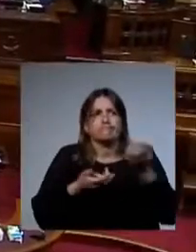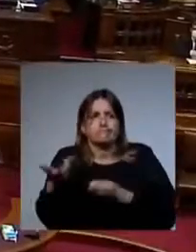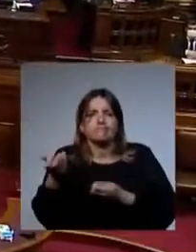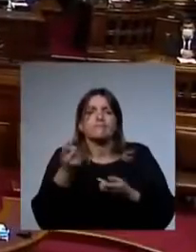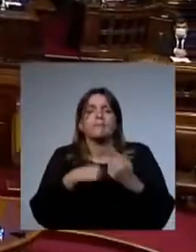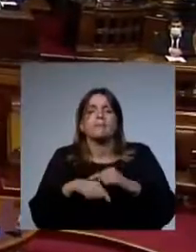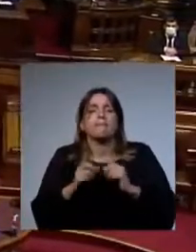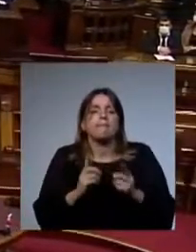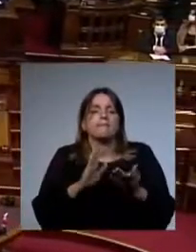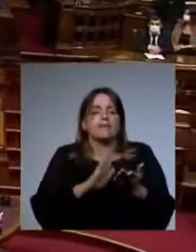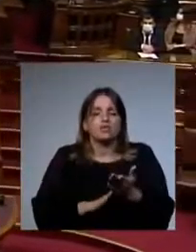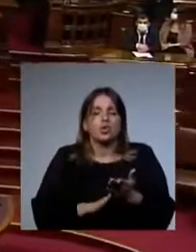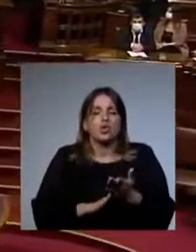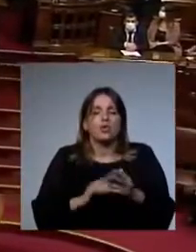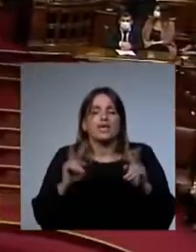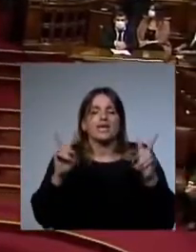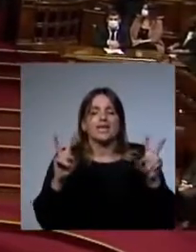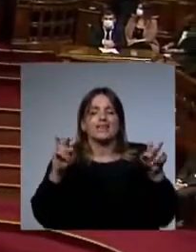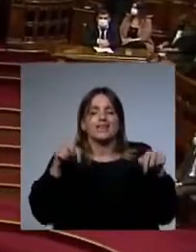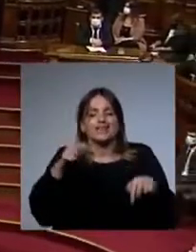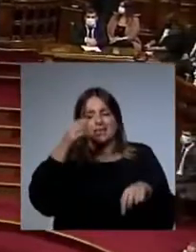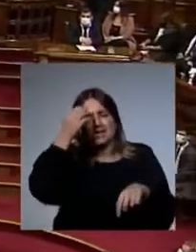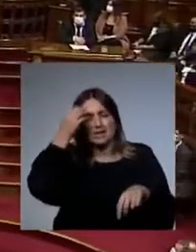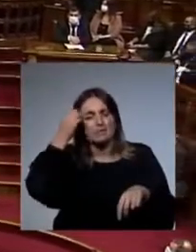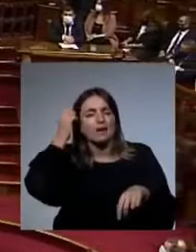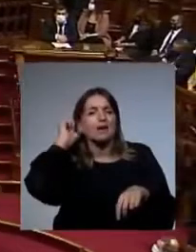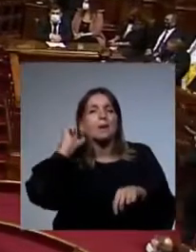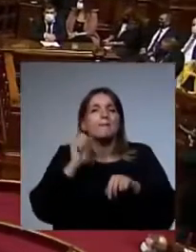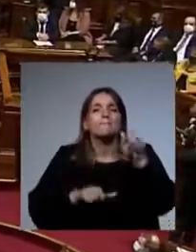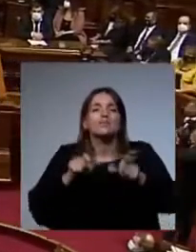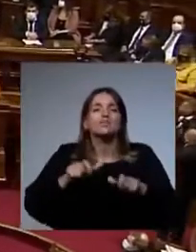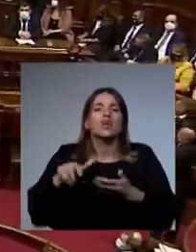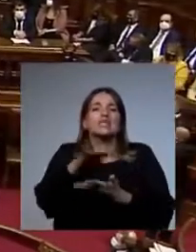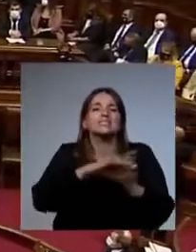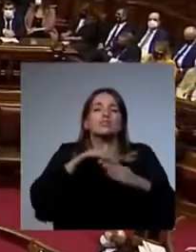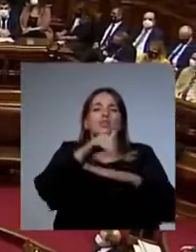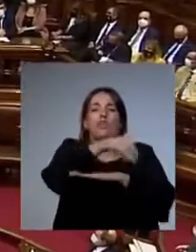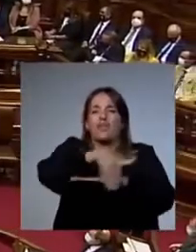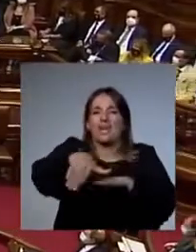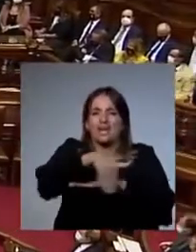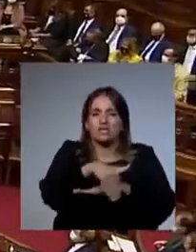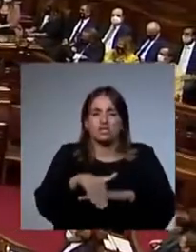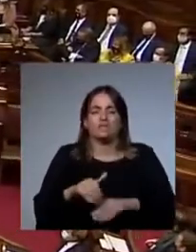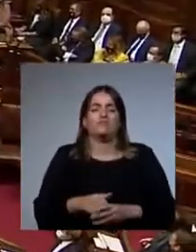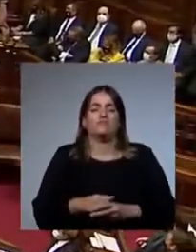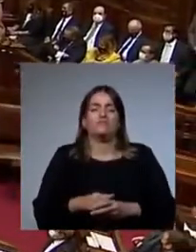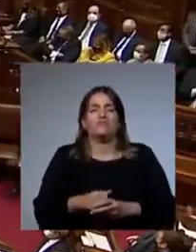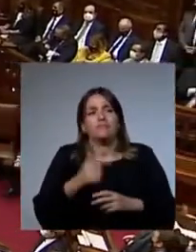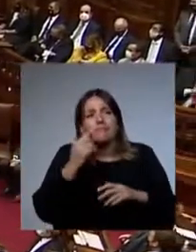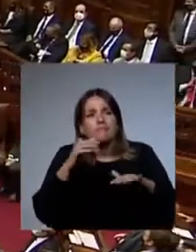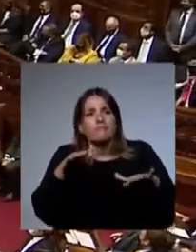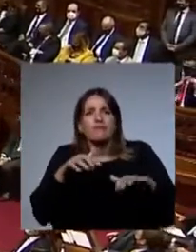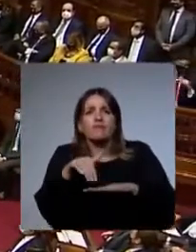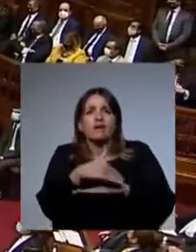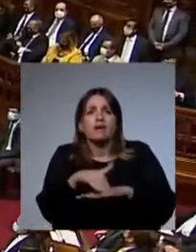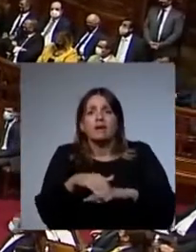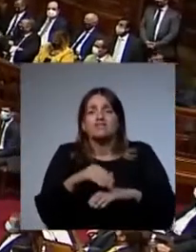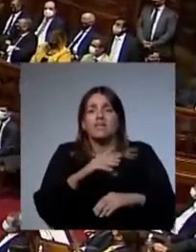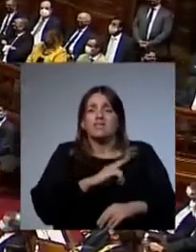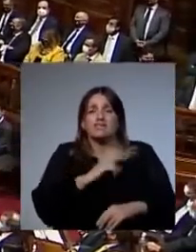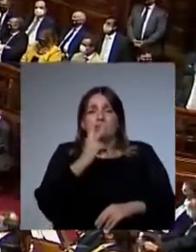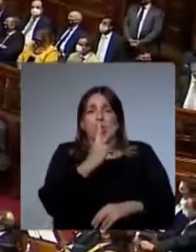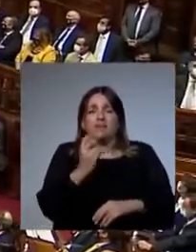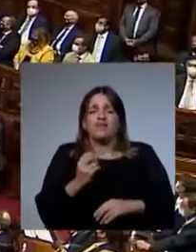En lo que hace la respuesta de personas en situación de calle, en diciembre de 2020 se contó